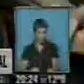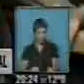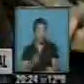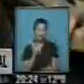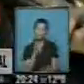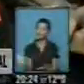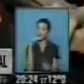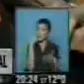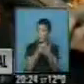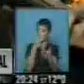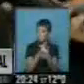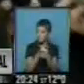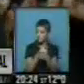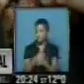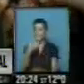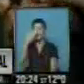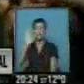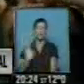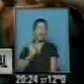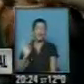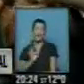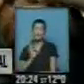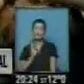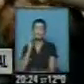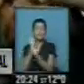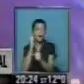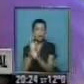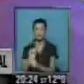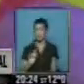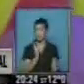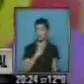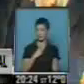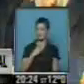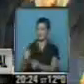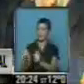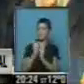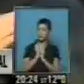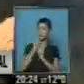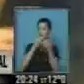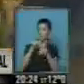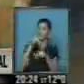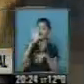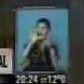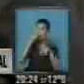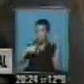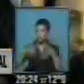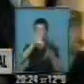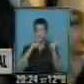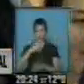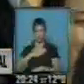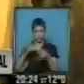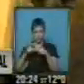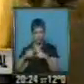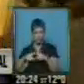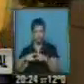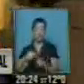La verdad que después de tantos años de mucho esfuerzo es un orgullo sentir el apoyo, que nos siguen eligiendo. Estamos muy confiados, muy